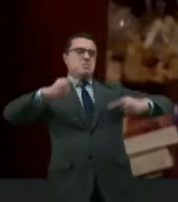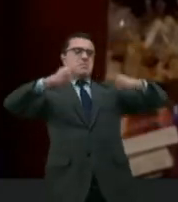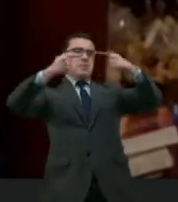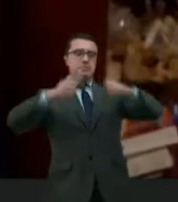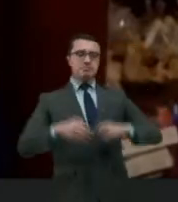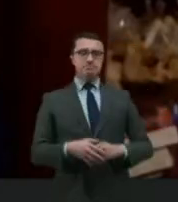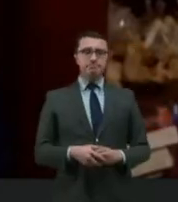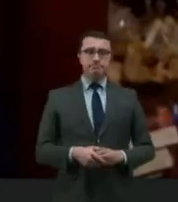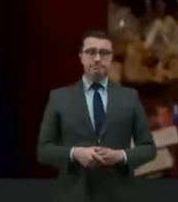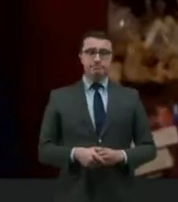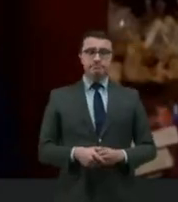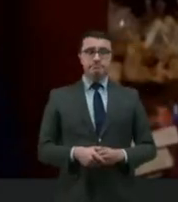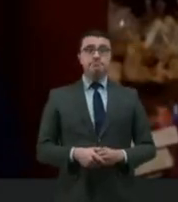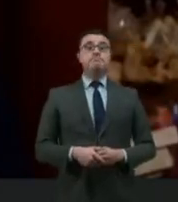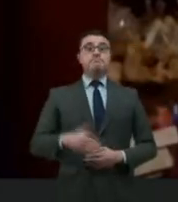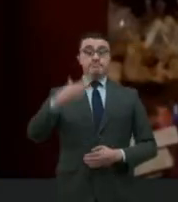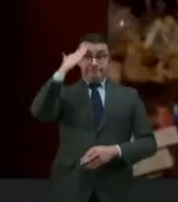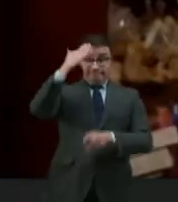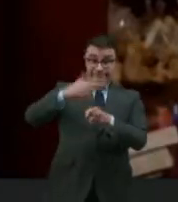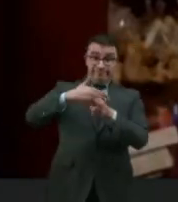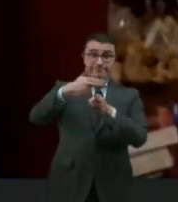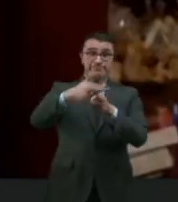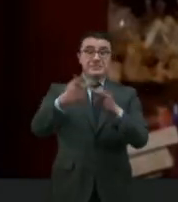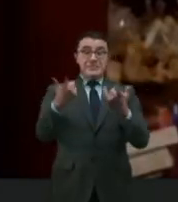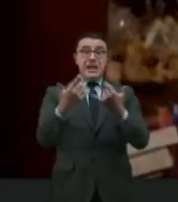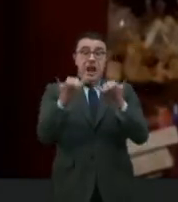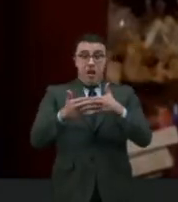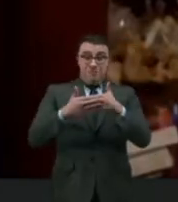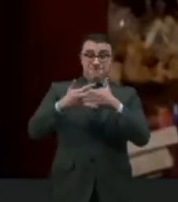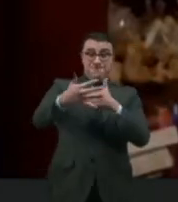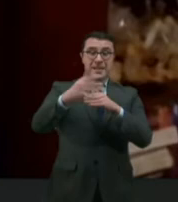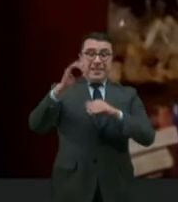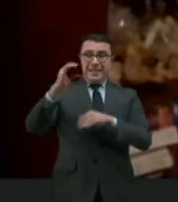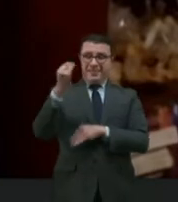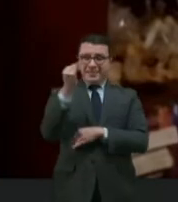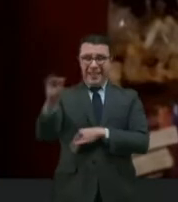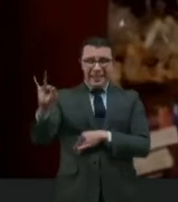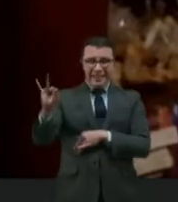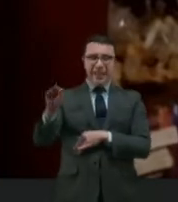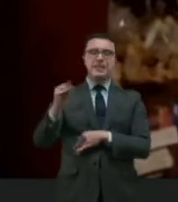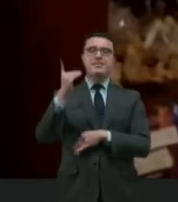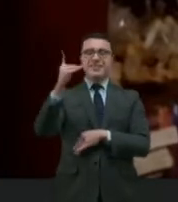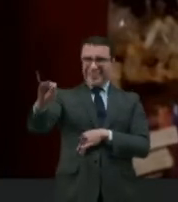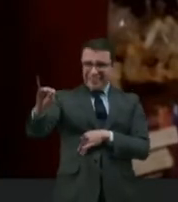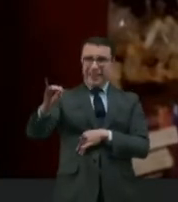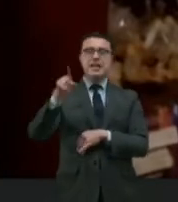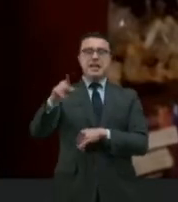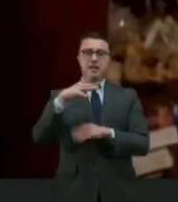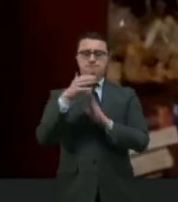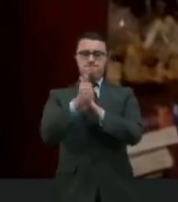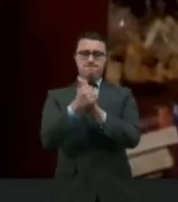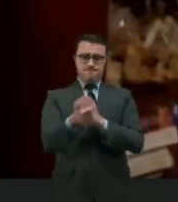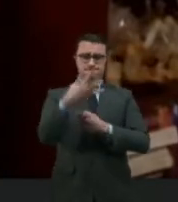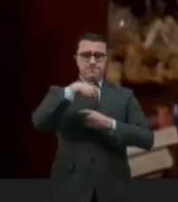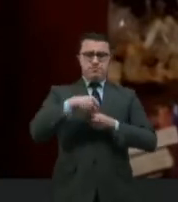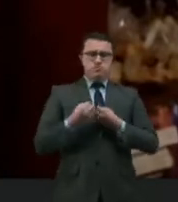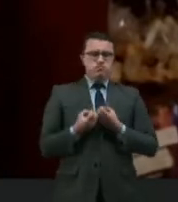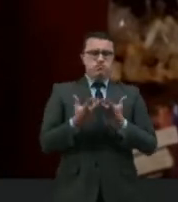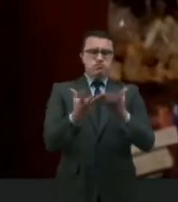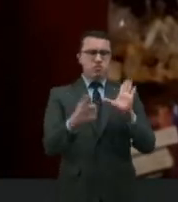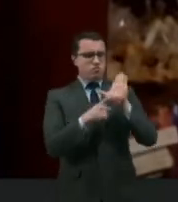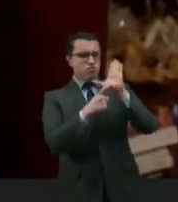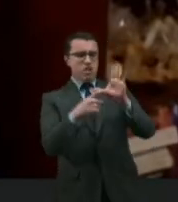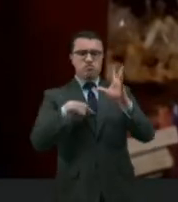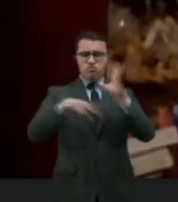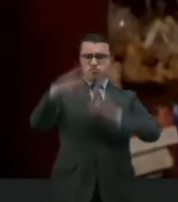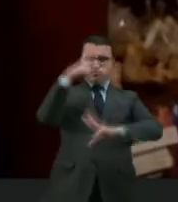pues ahorita pues vamos a lanzar el ADN digital, que es una tecnología que mapea las habilidades que tienes, tu estilo de aprendizaje, personaliza el